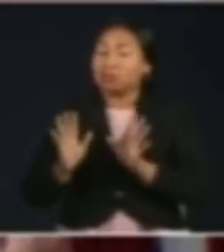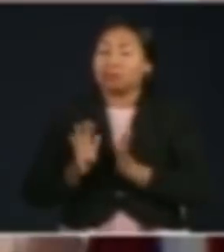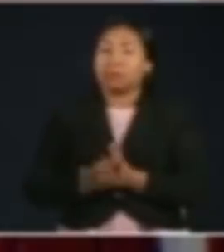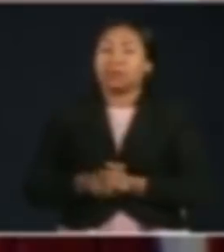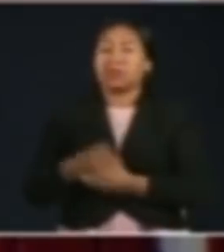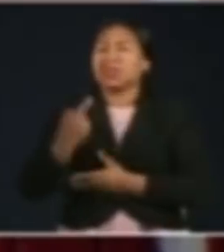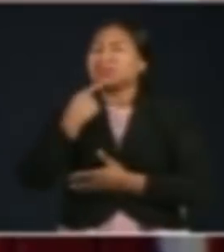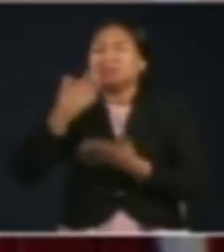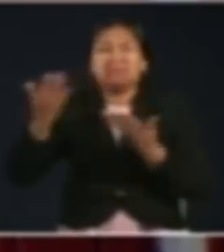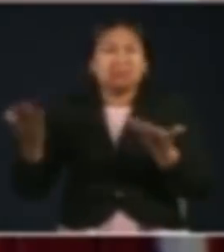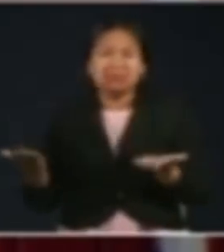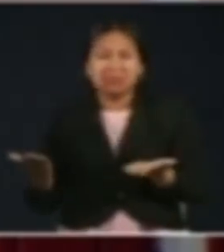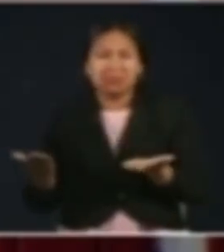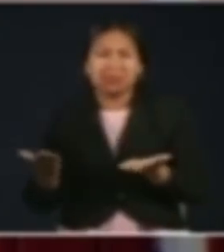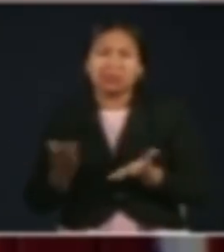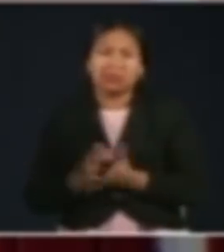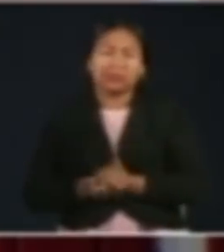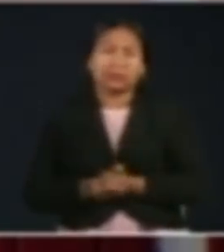qué es?